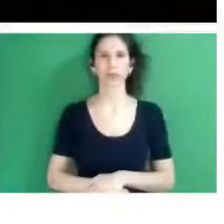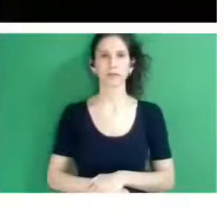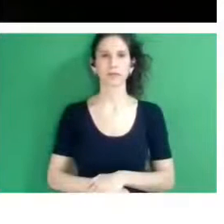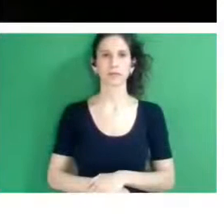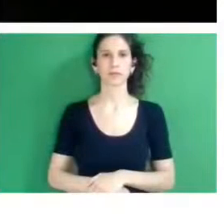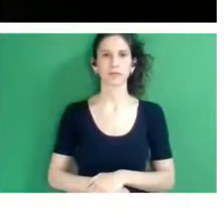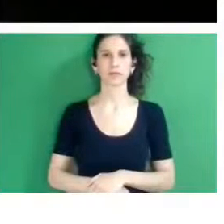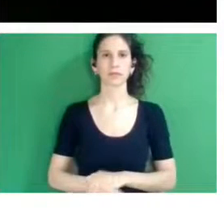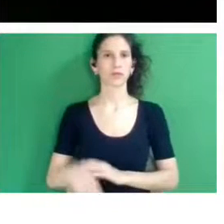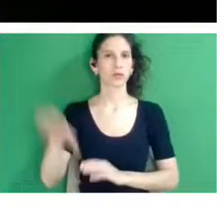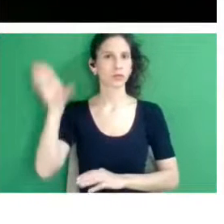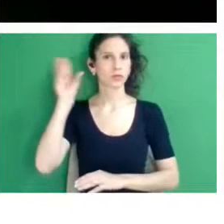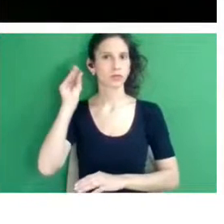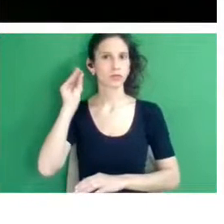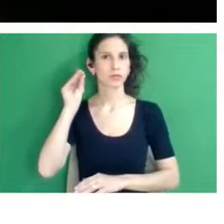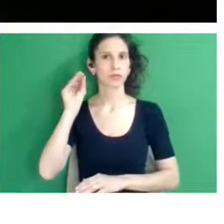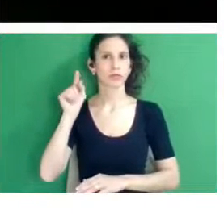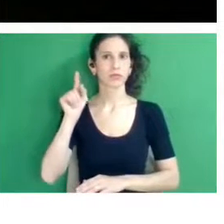la...